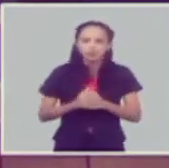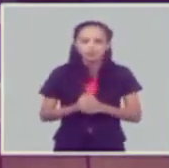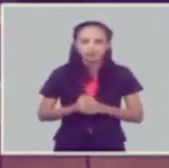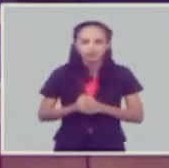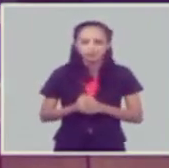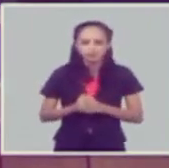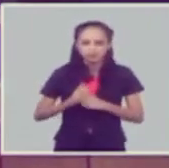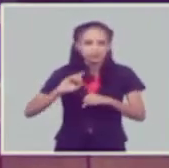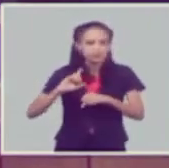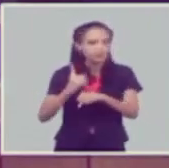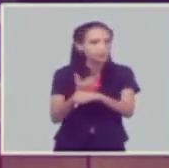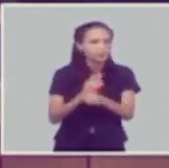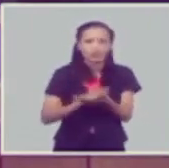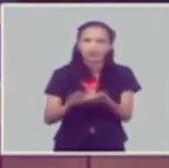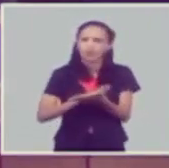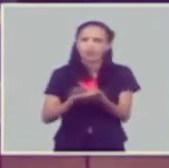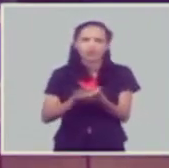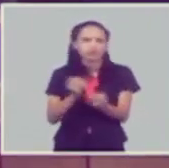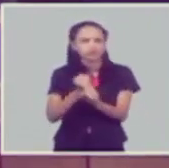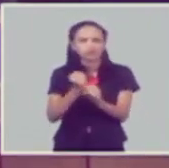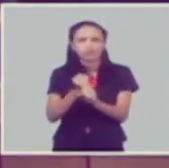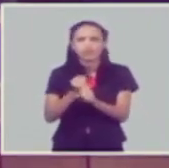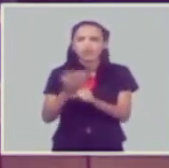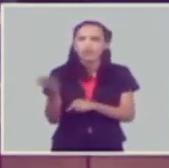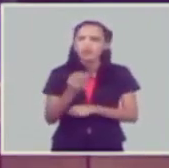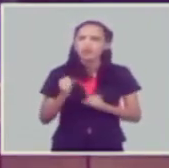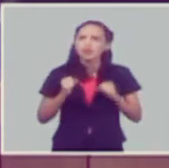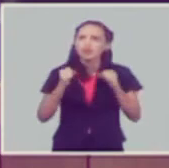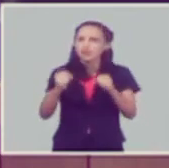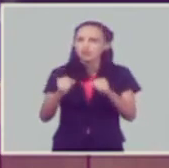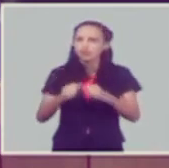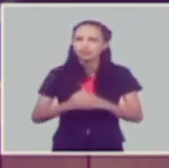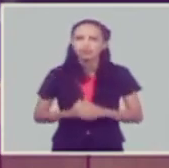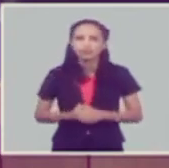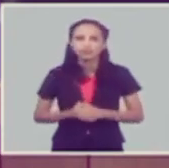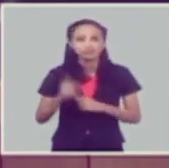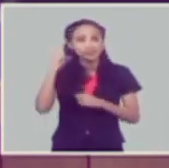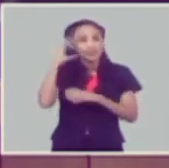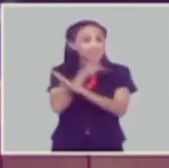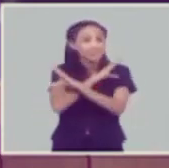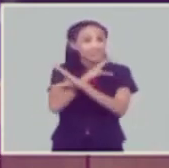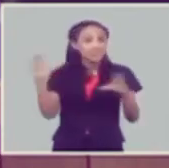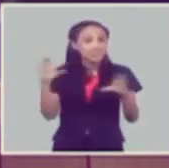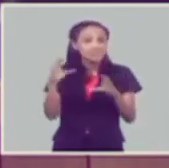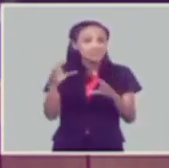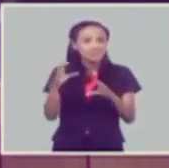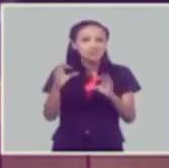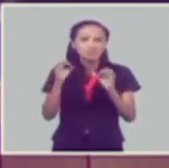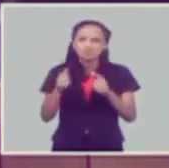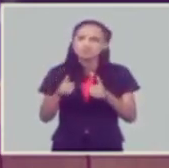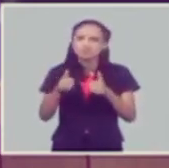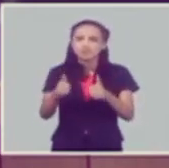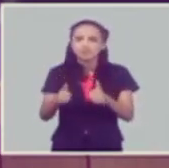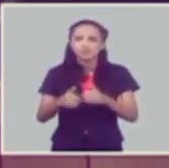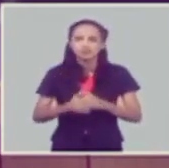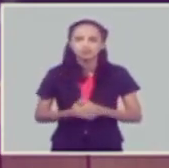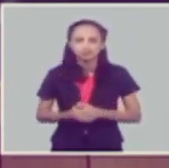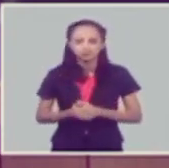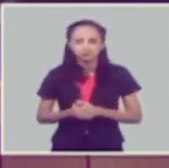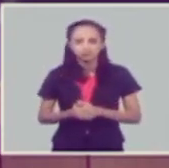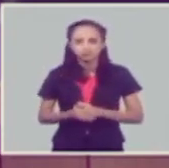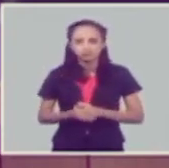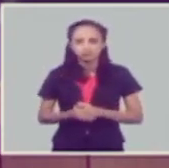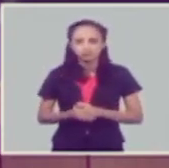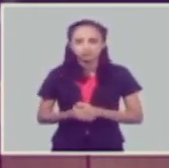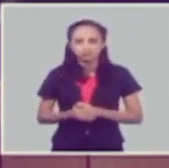sin demoras, con firmeza, con pulso firme, con inteligencia, con decencia, con lucidez y